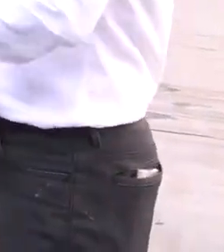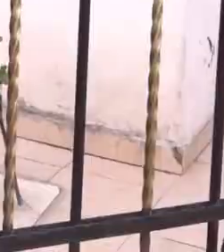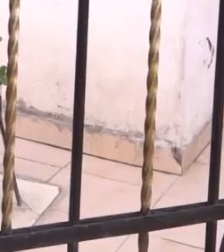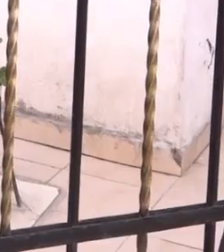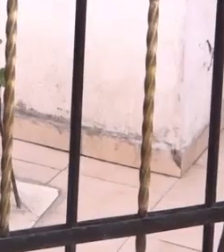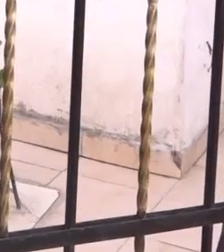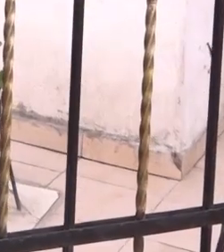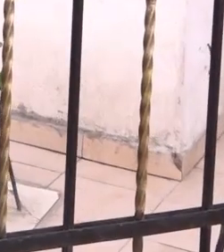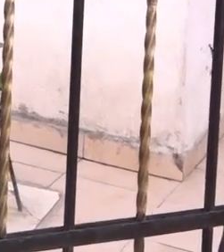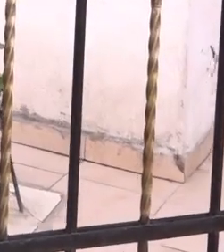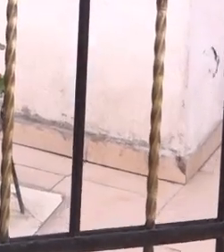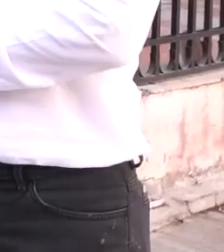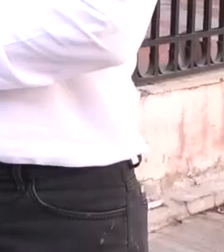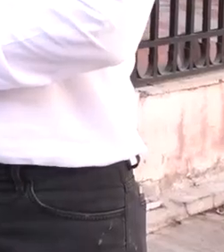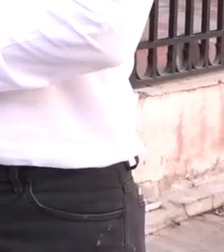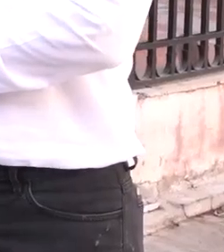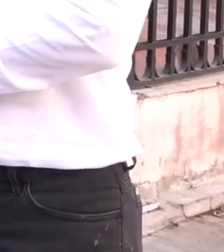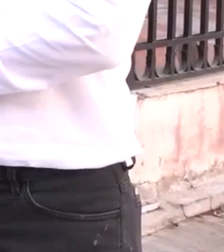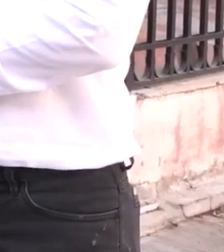importante.